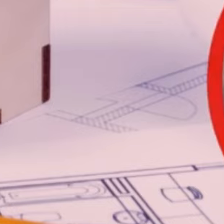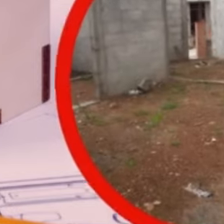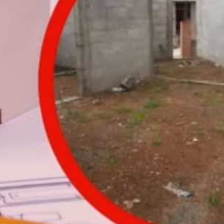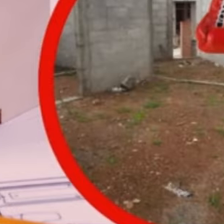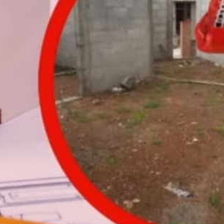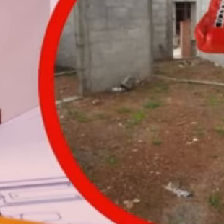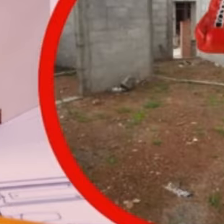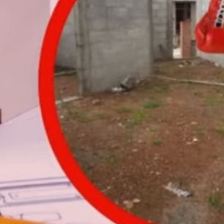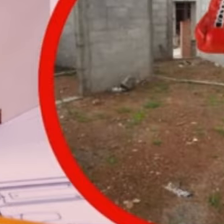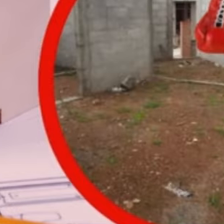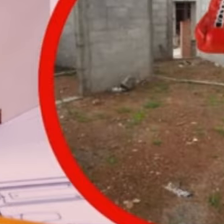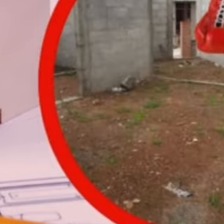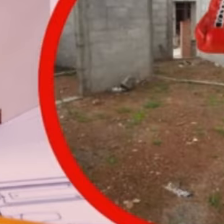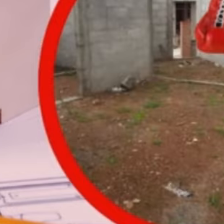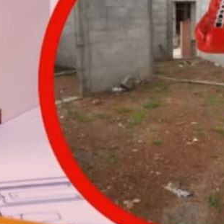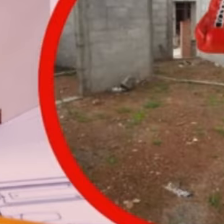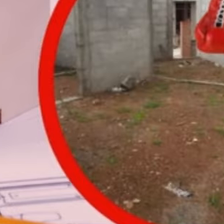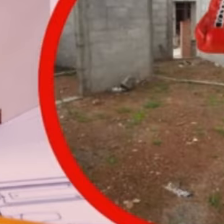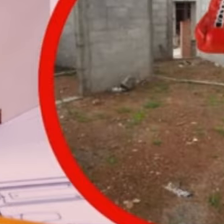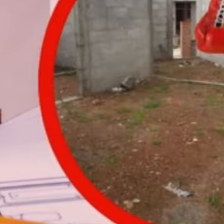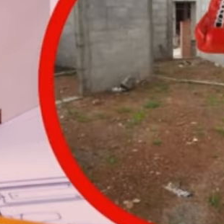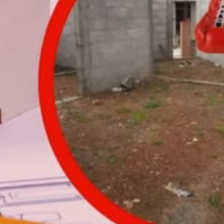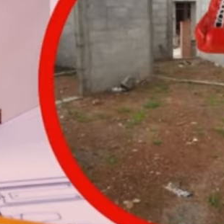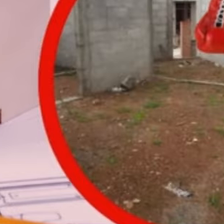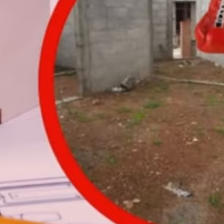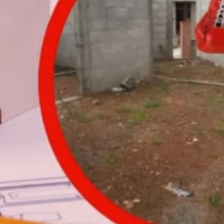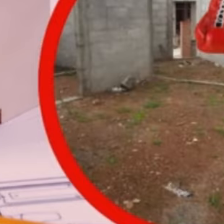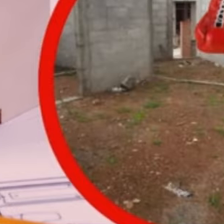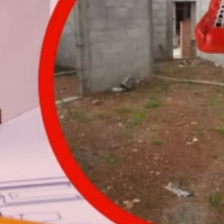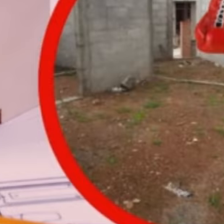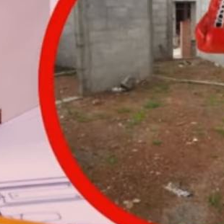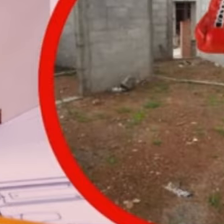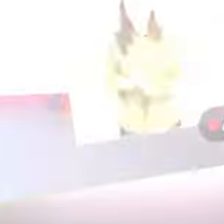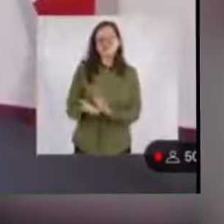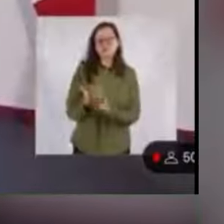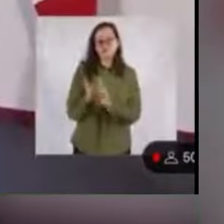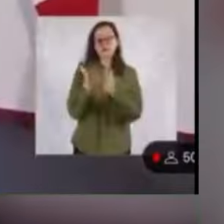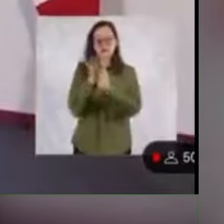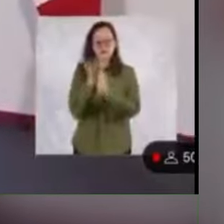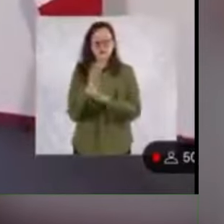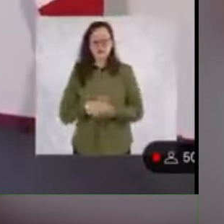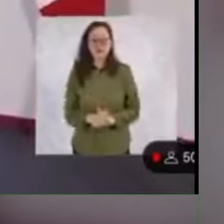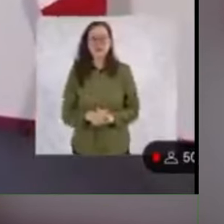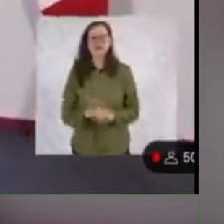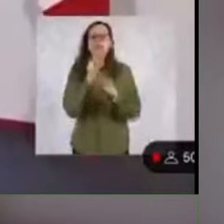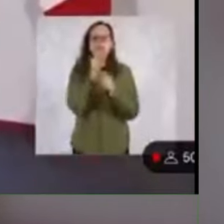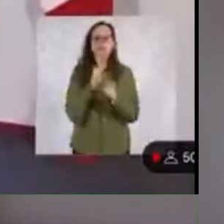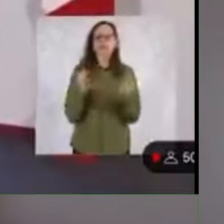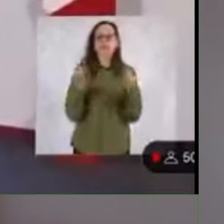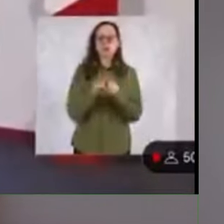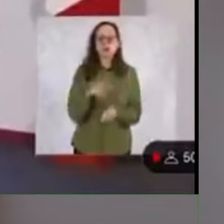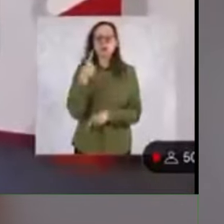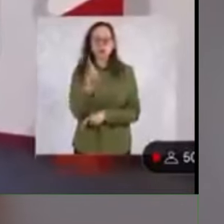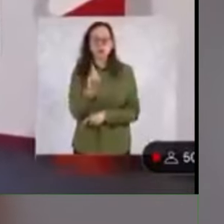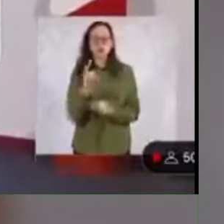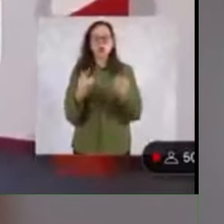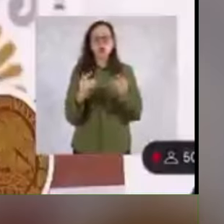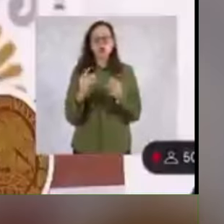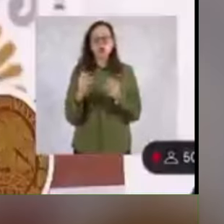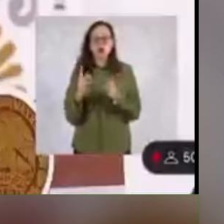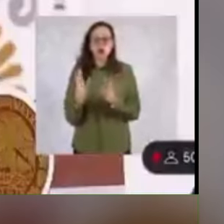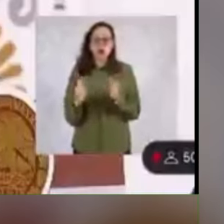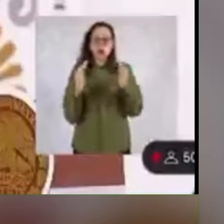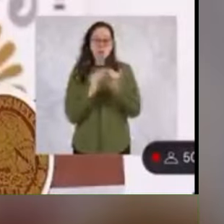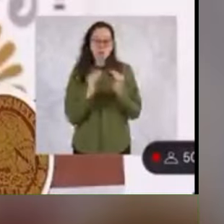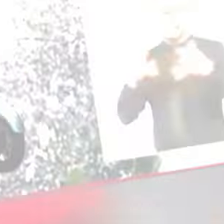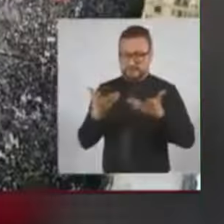Canelo Álvarez construirá casas para los más vulnerables en México. Parece que la cuarta transformación no solo viene con viviendas